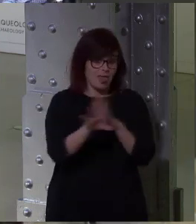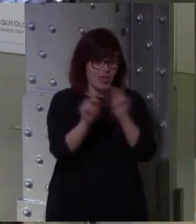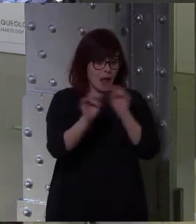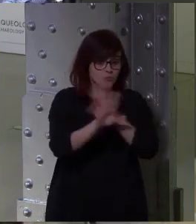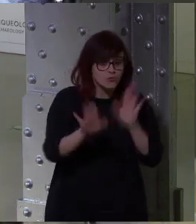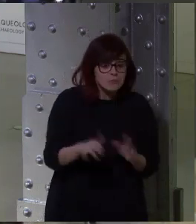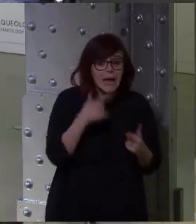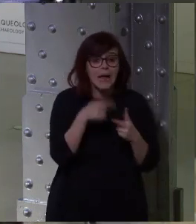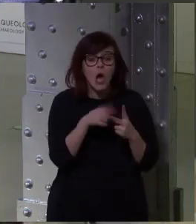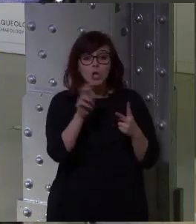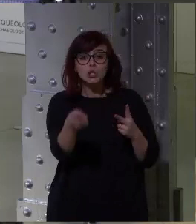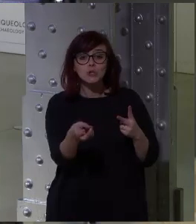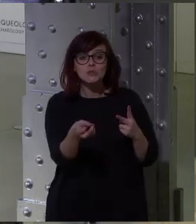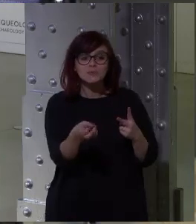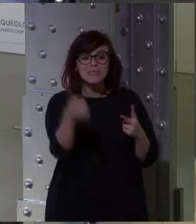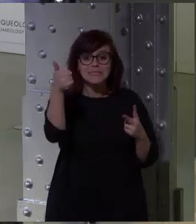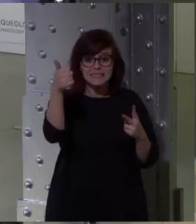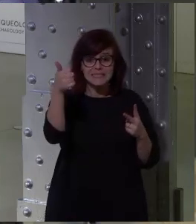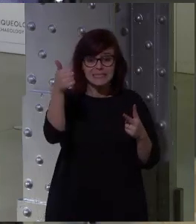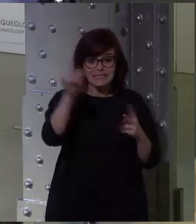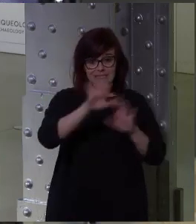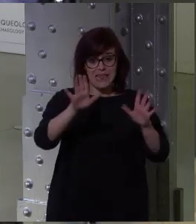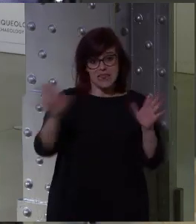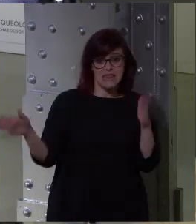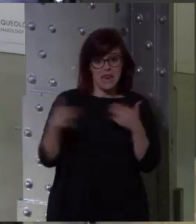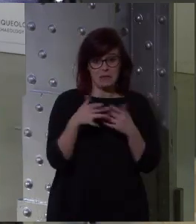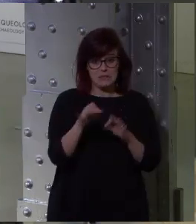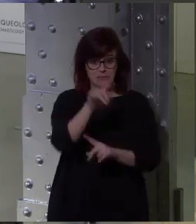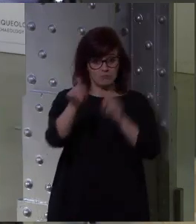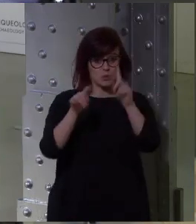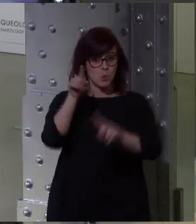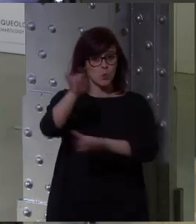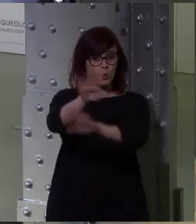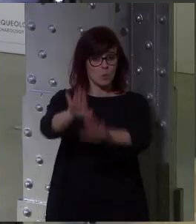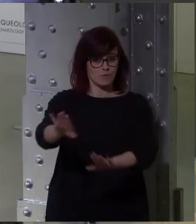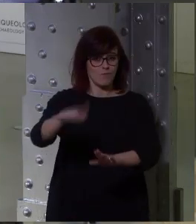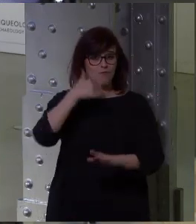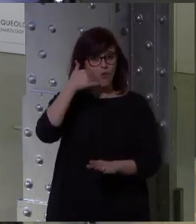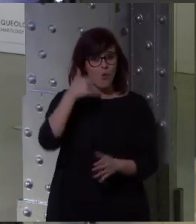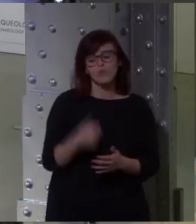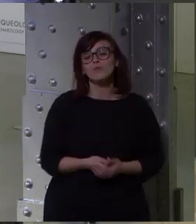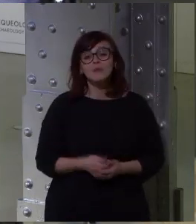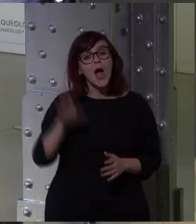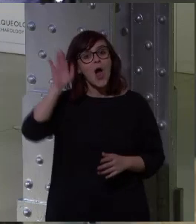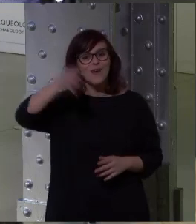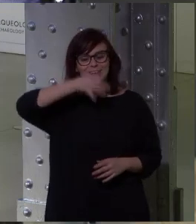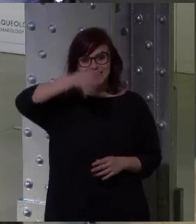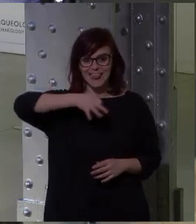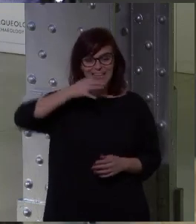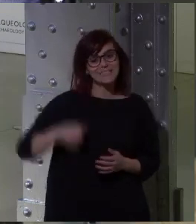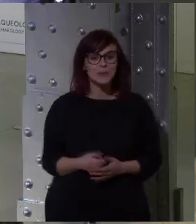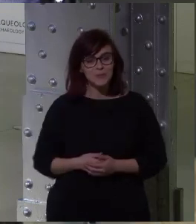cerrando. ¿Algún otro? ¿No? Pues estaríamos cerrando allí al fondo, señor. Hola, buenas tardes.